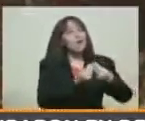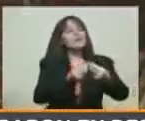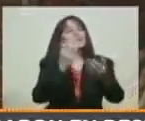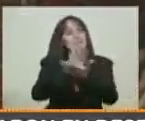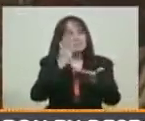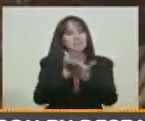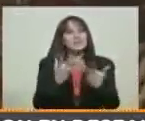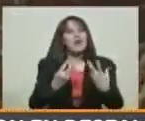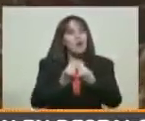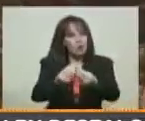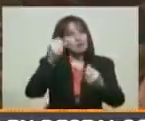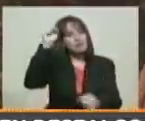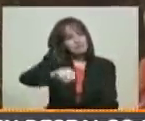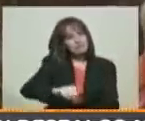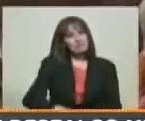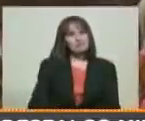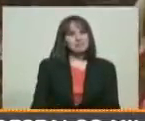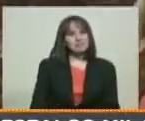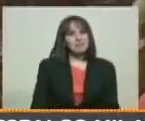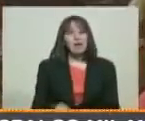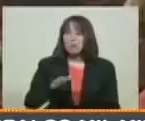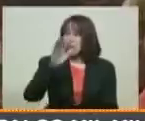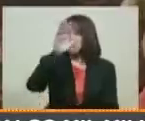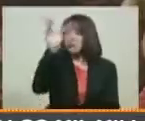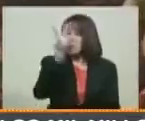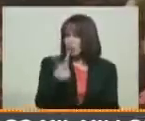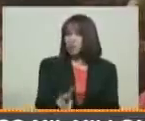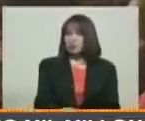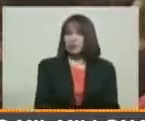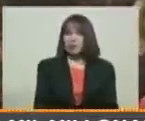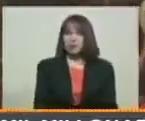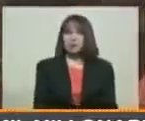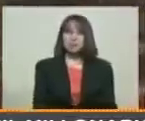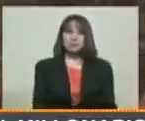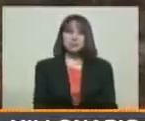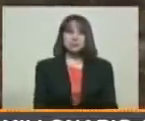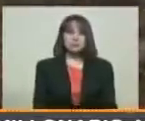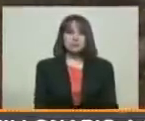batalla crucial para el destino de Venezuela.